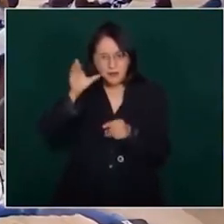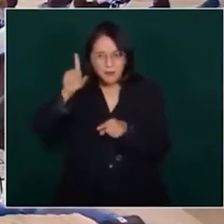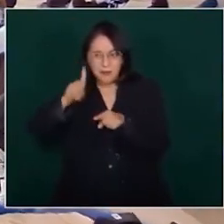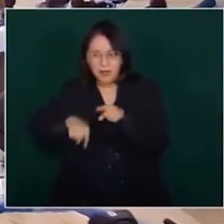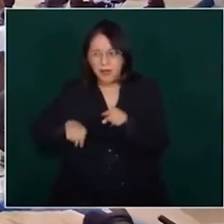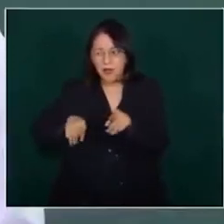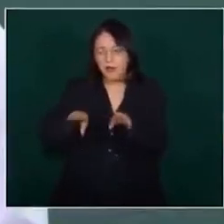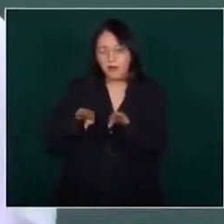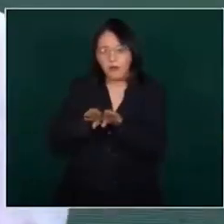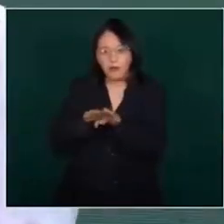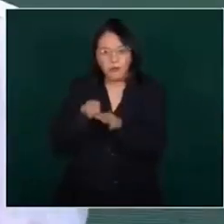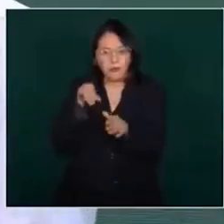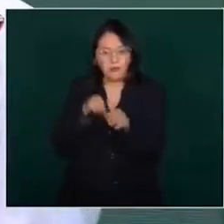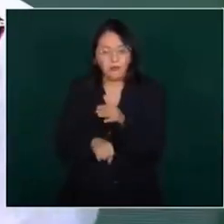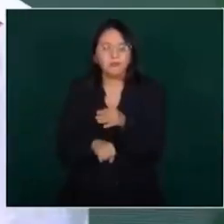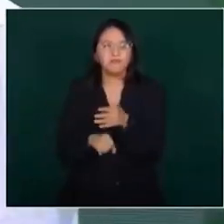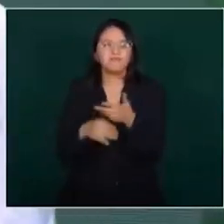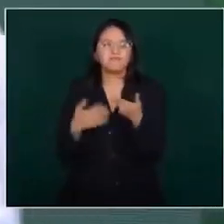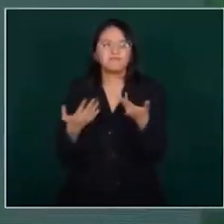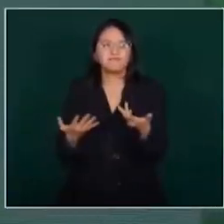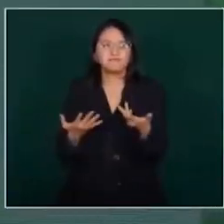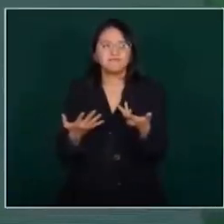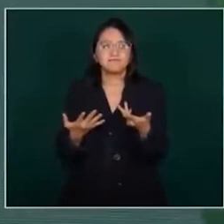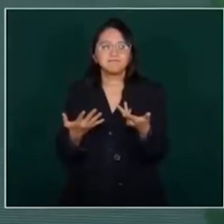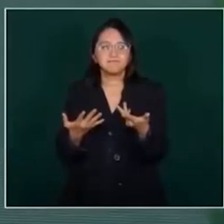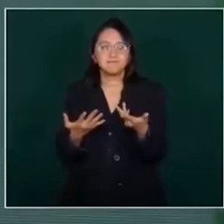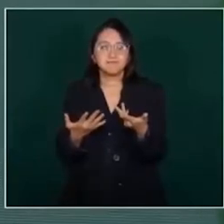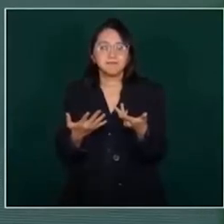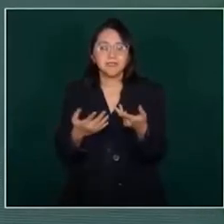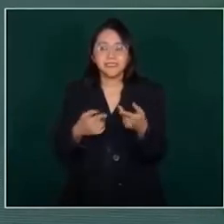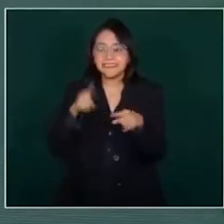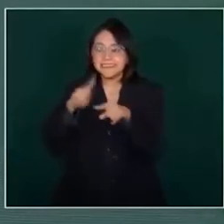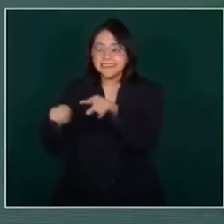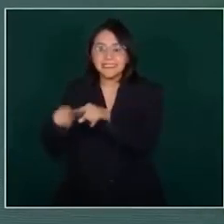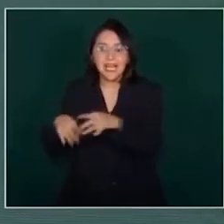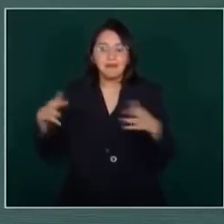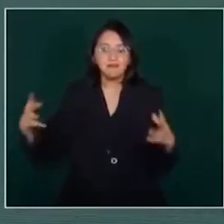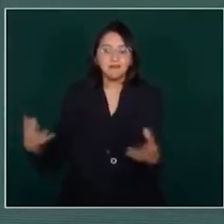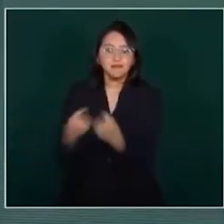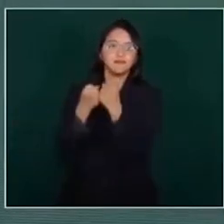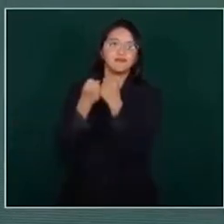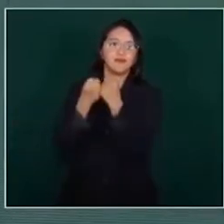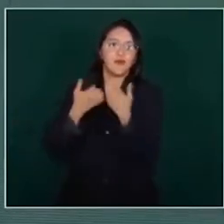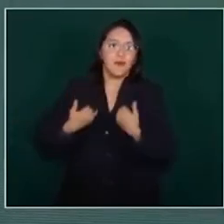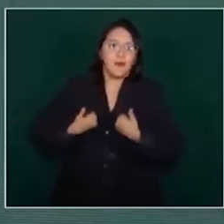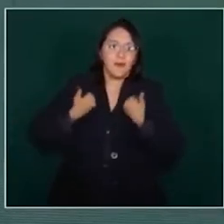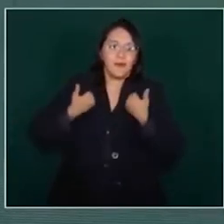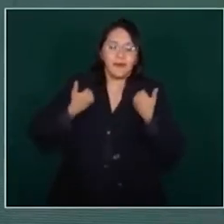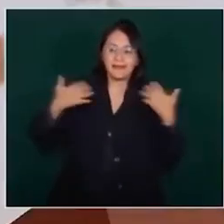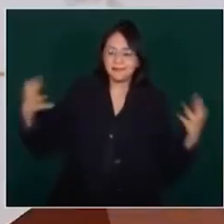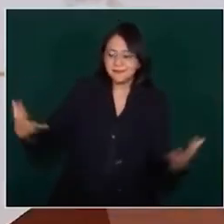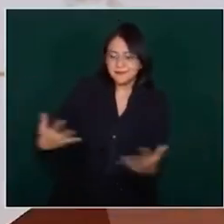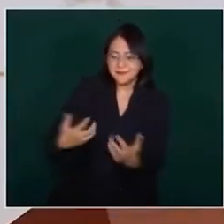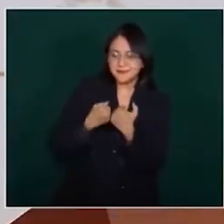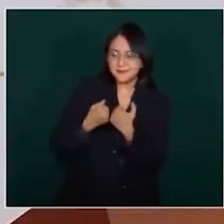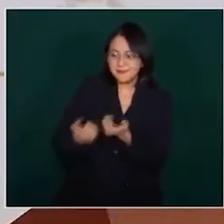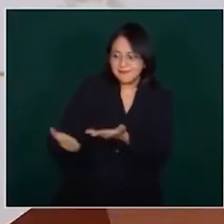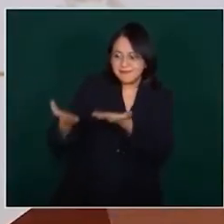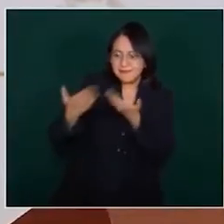El más profundo es quitarles a los jóvenes, que no tengan un